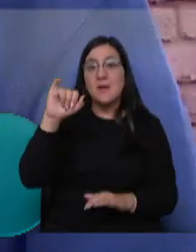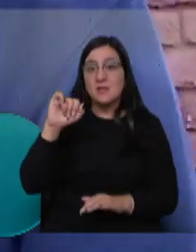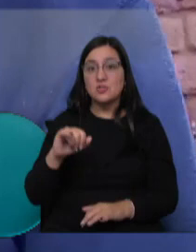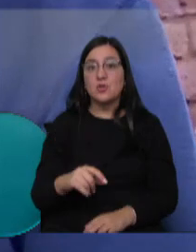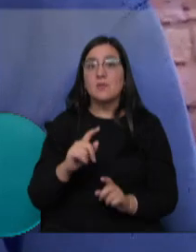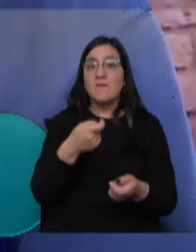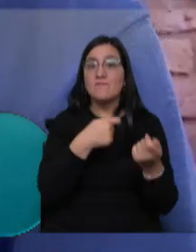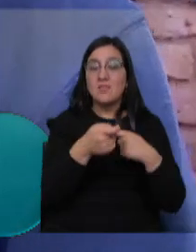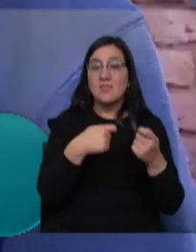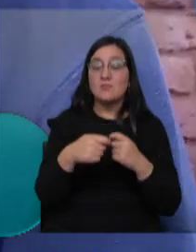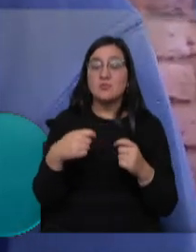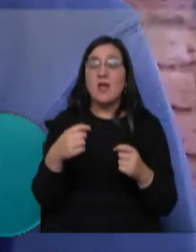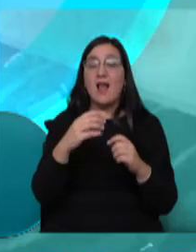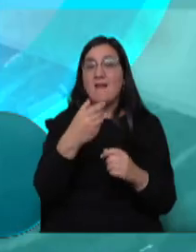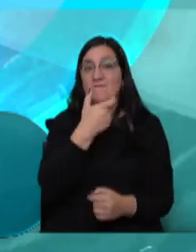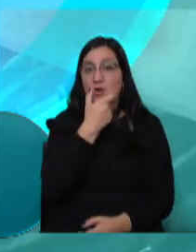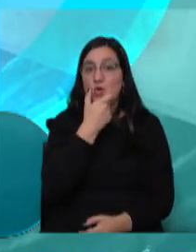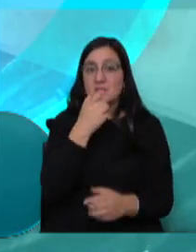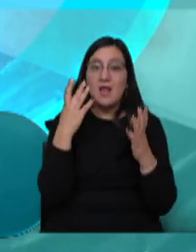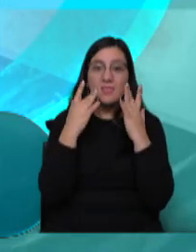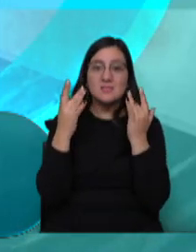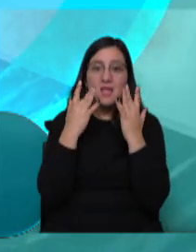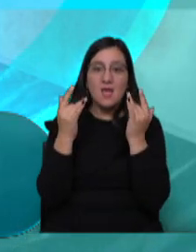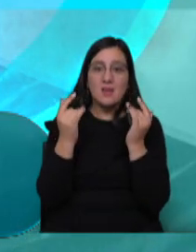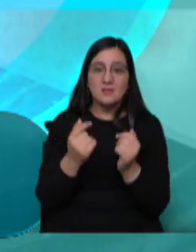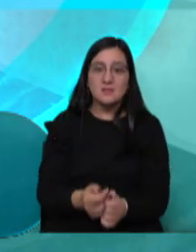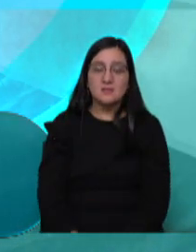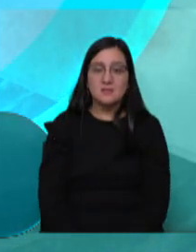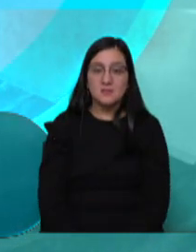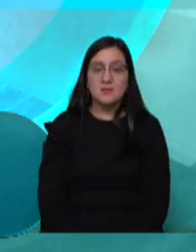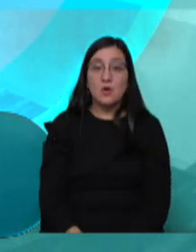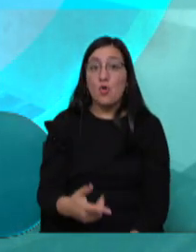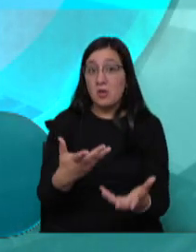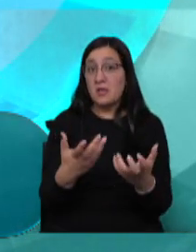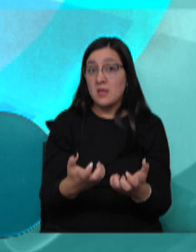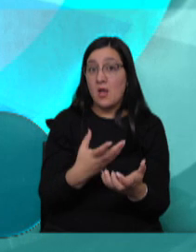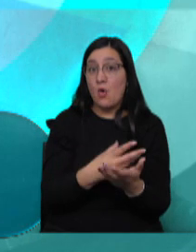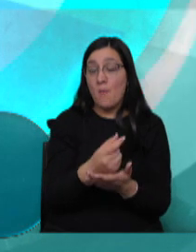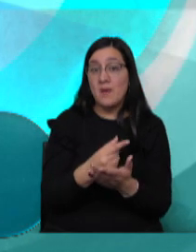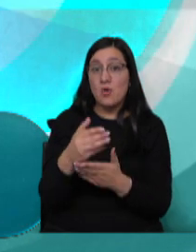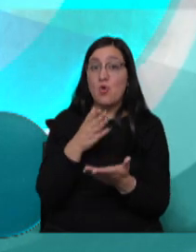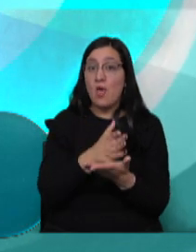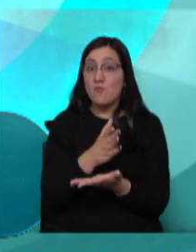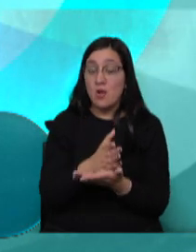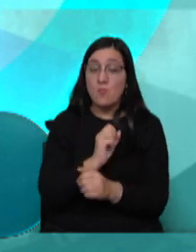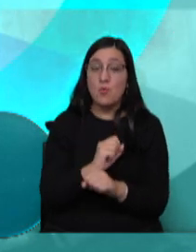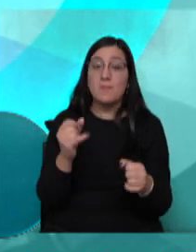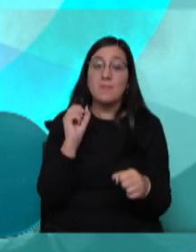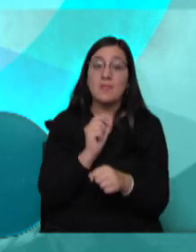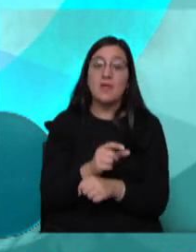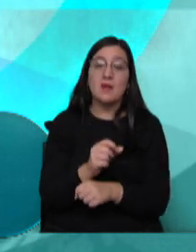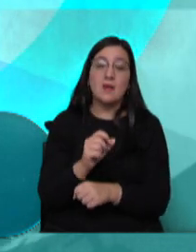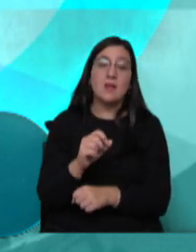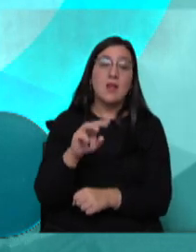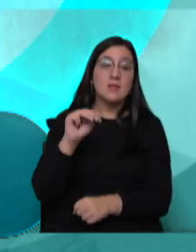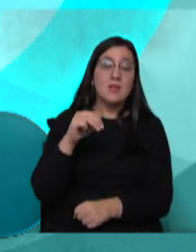Estamos vendiendo alfajores artesanales, que también, o sea, si los que quieran comprar y colaborar pueden escribir al Instagram de las